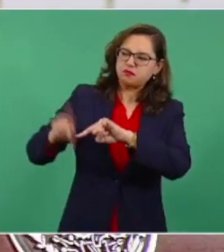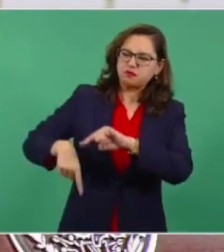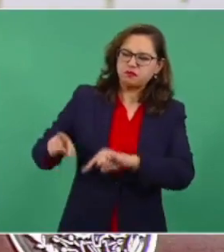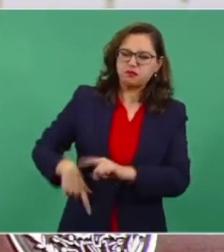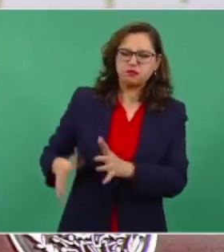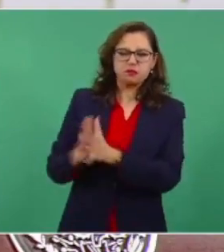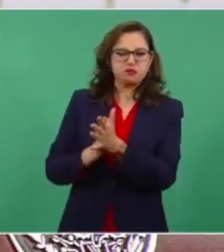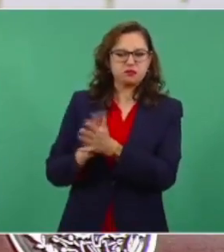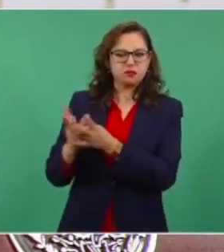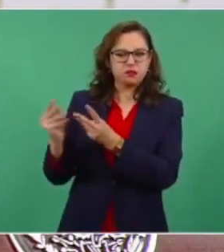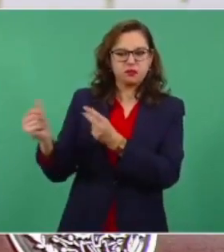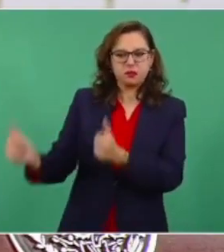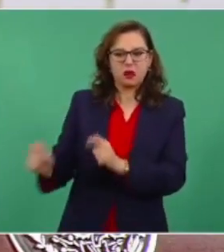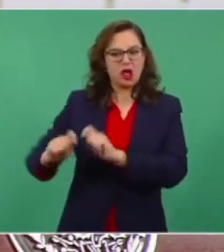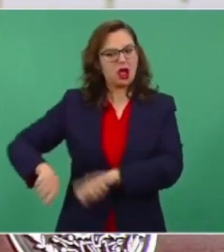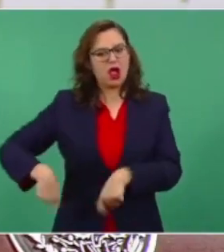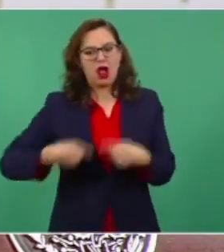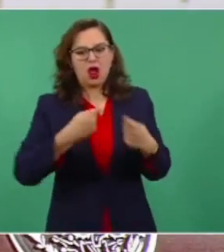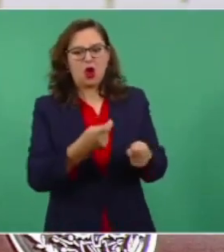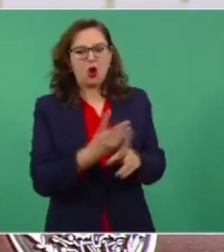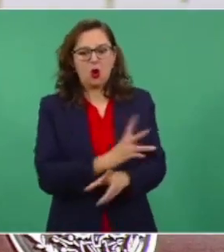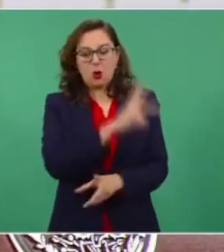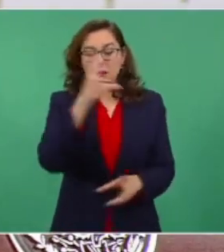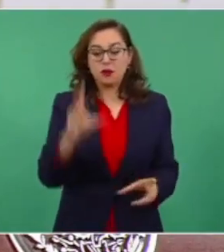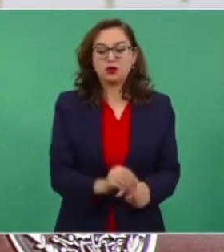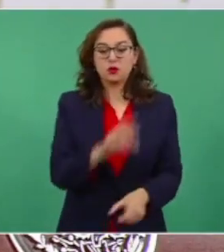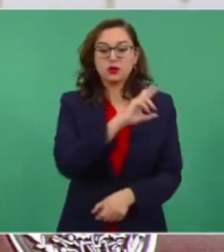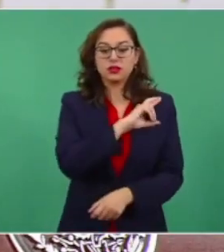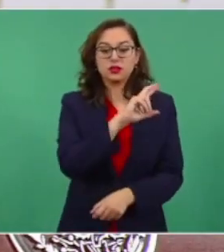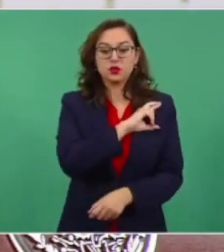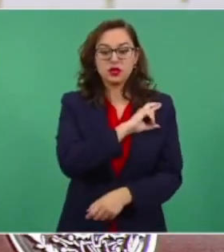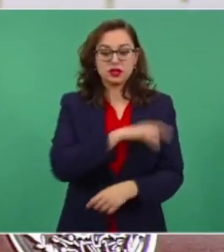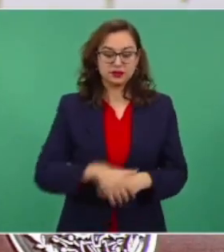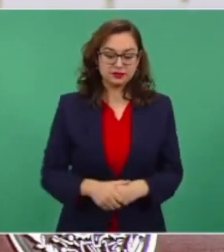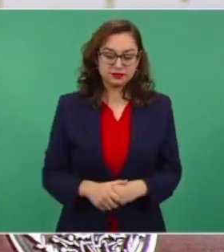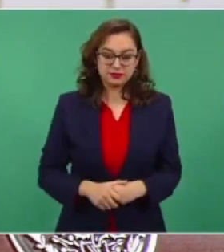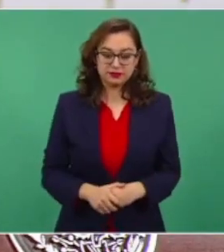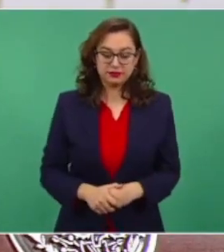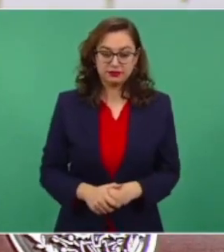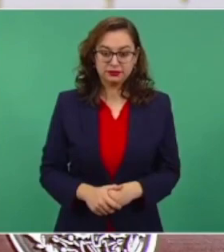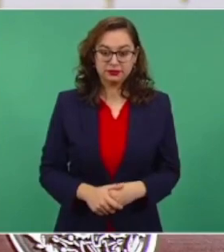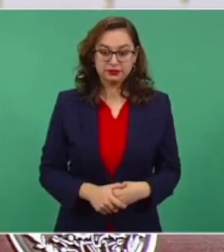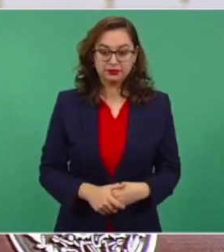y dejar todo al sector privado.